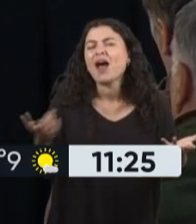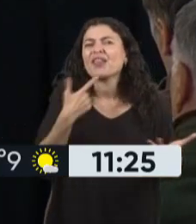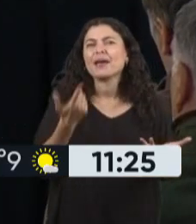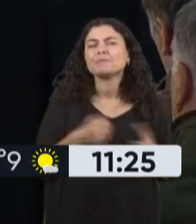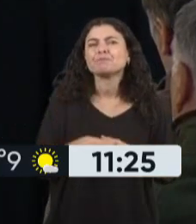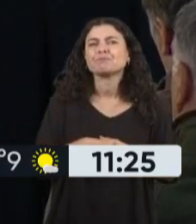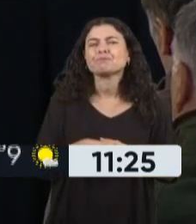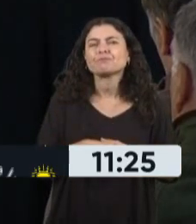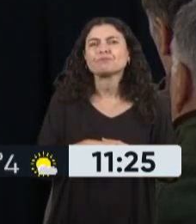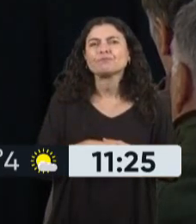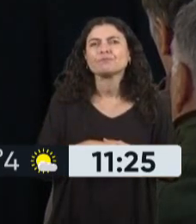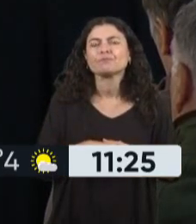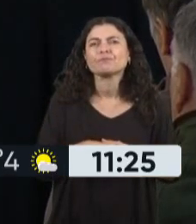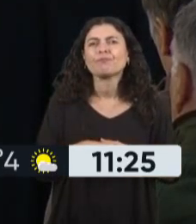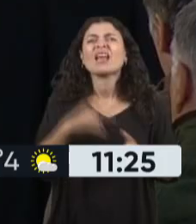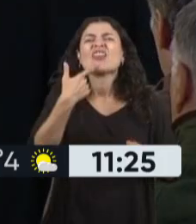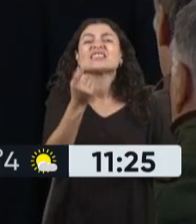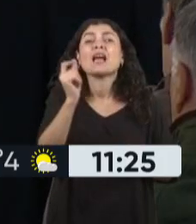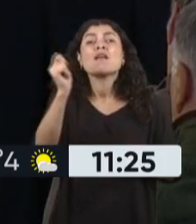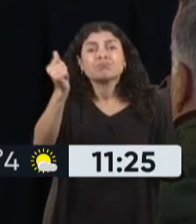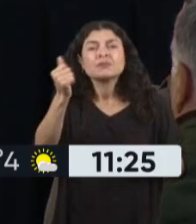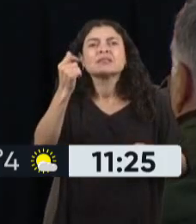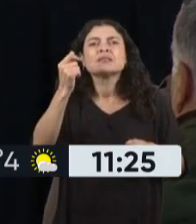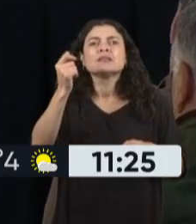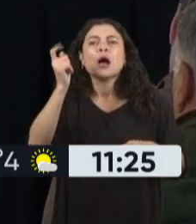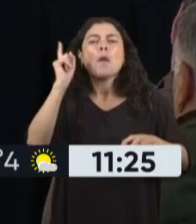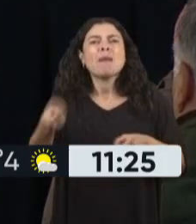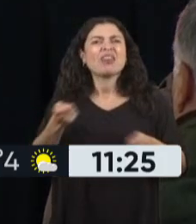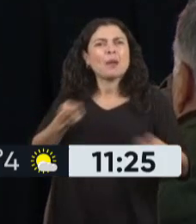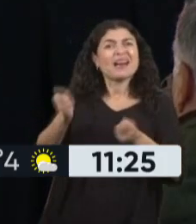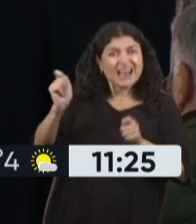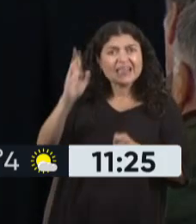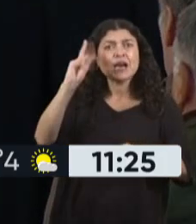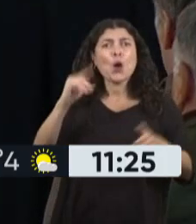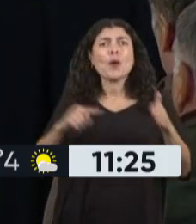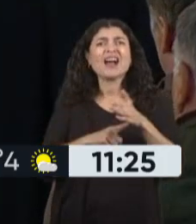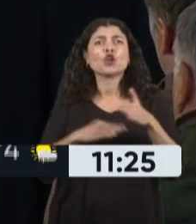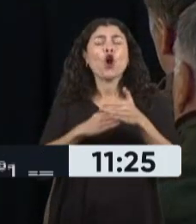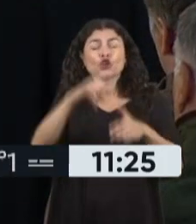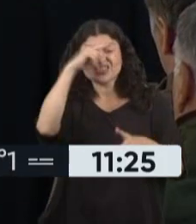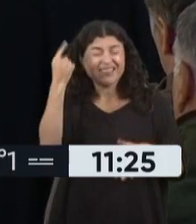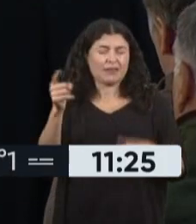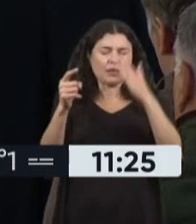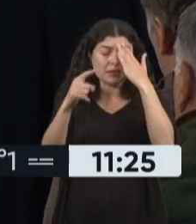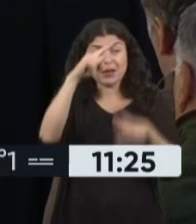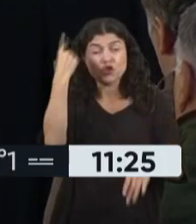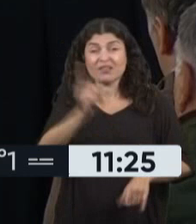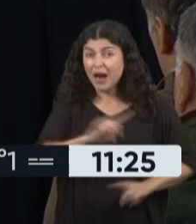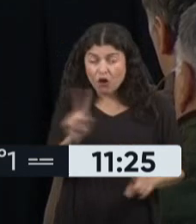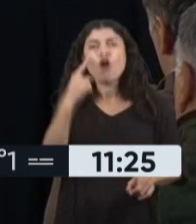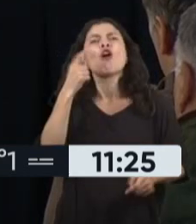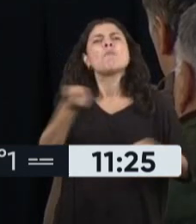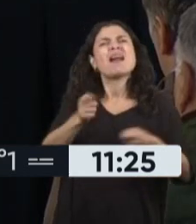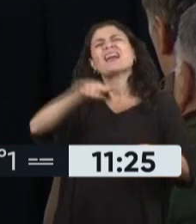diferencia de las canastas de monedas administradas por un banco central, que las determina a dedo el Banco Central, en este caso